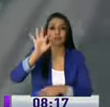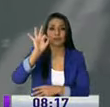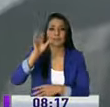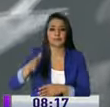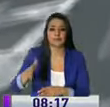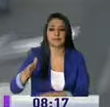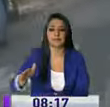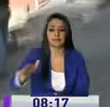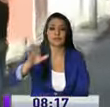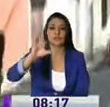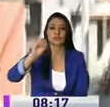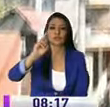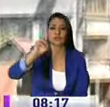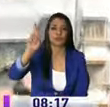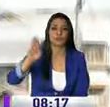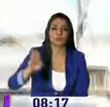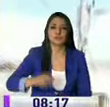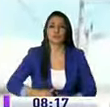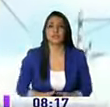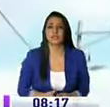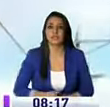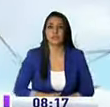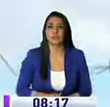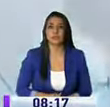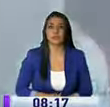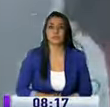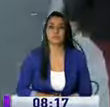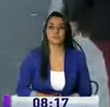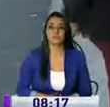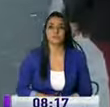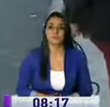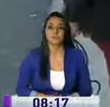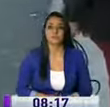calle Francisco de la Torre. Informó Priscila Cadena.